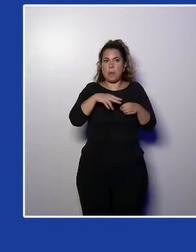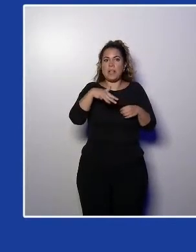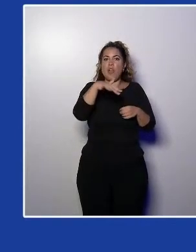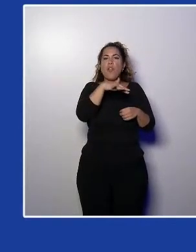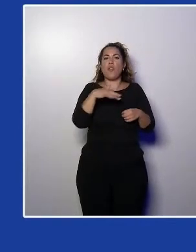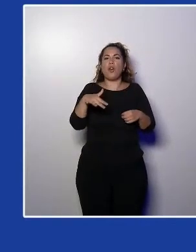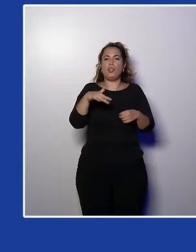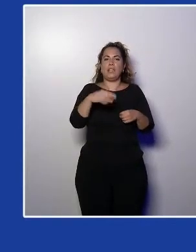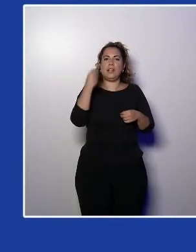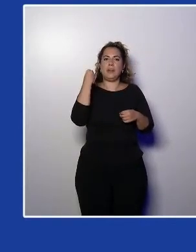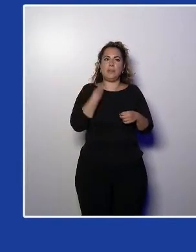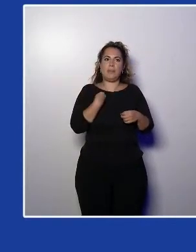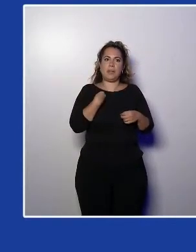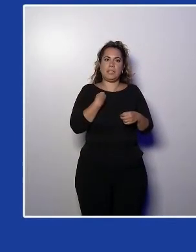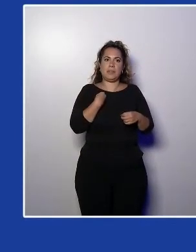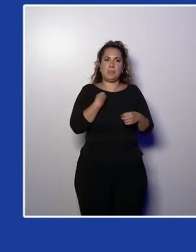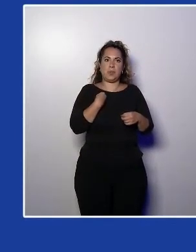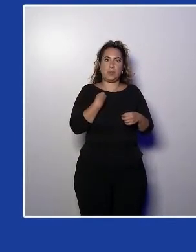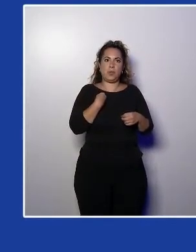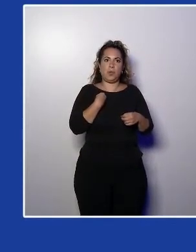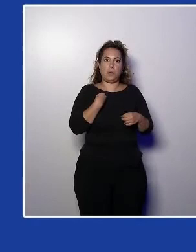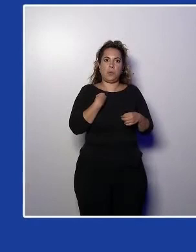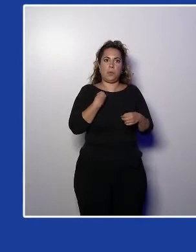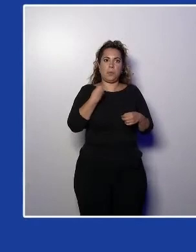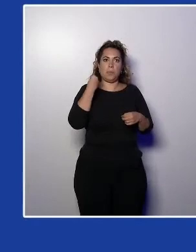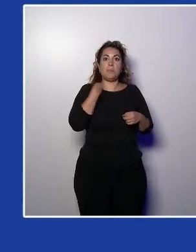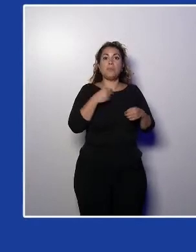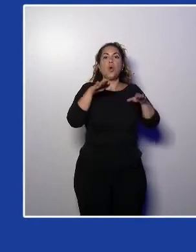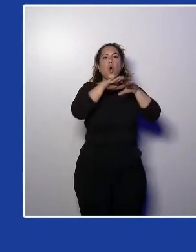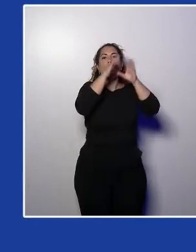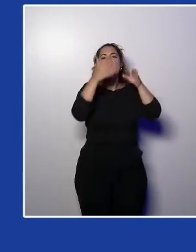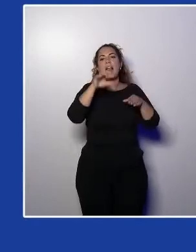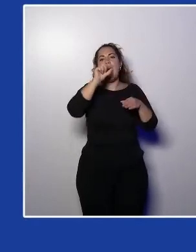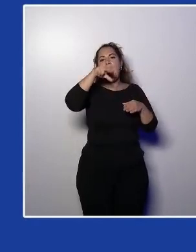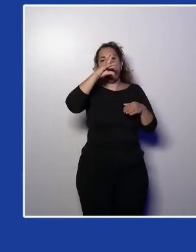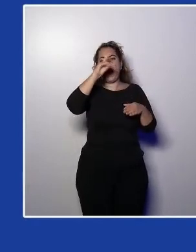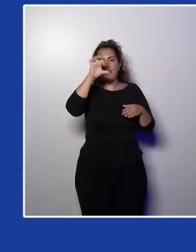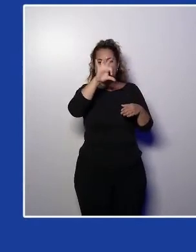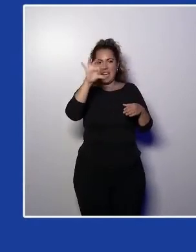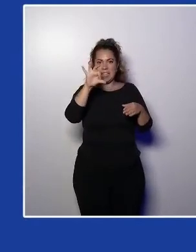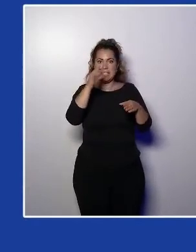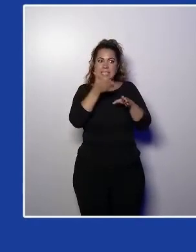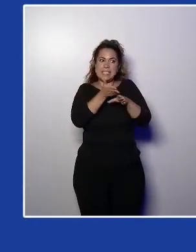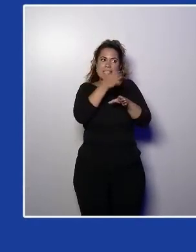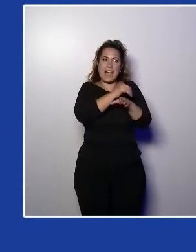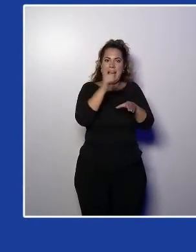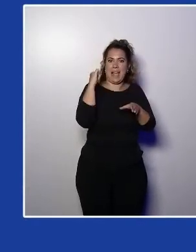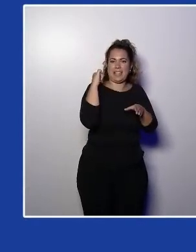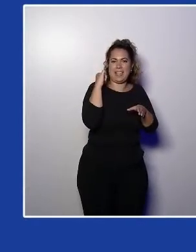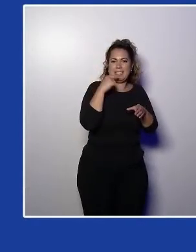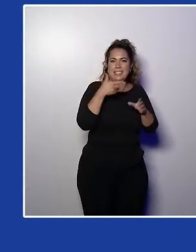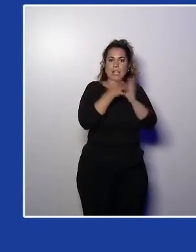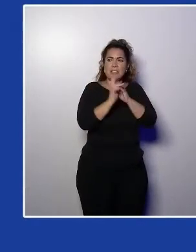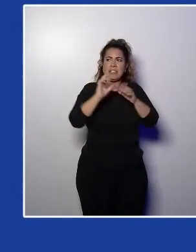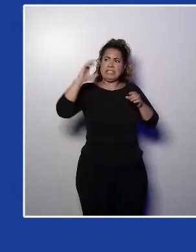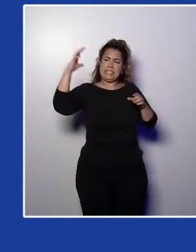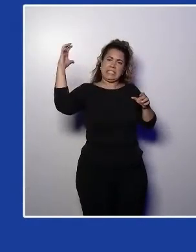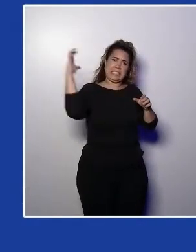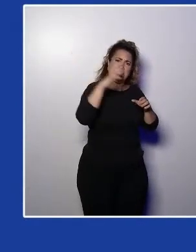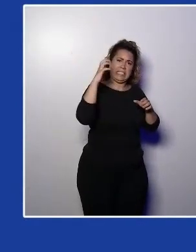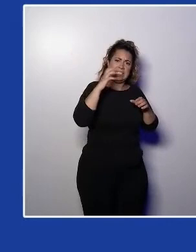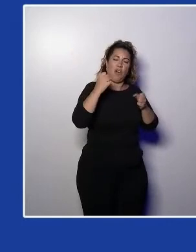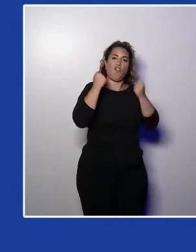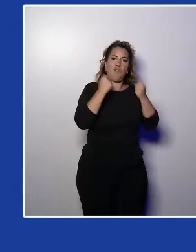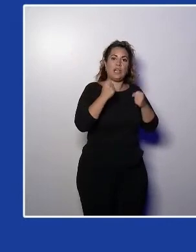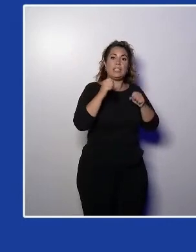ubicada justamente al contrario de la cordillera de los Andes, donde tenemos un índice de radiación mucho más alto, pero nos